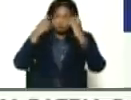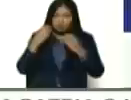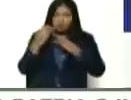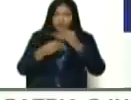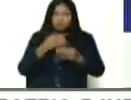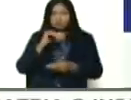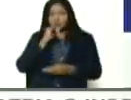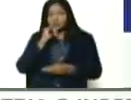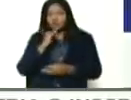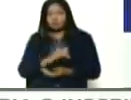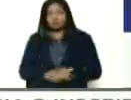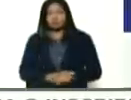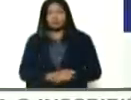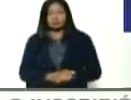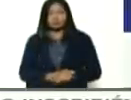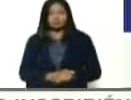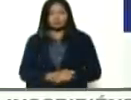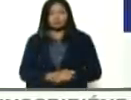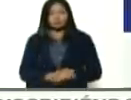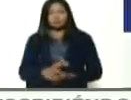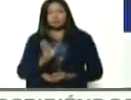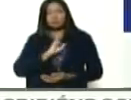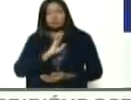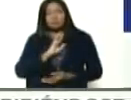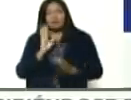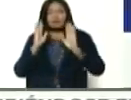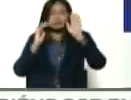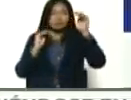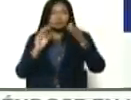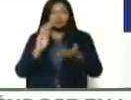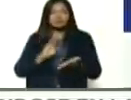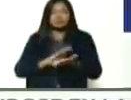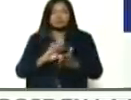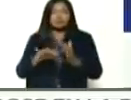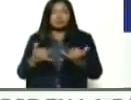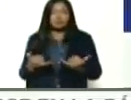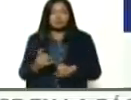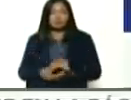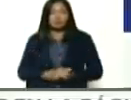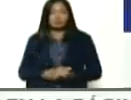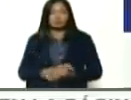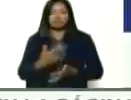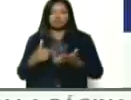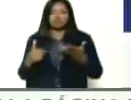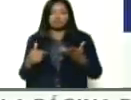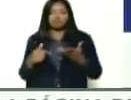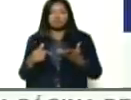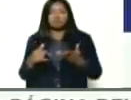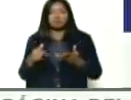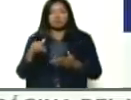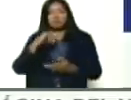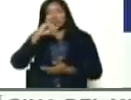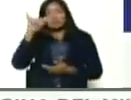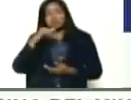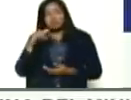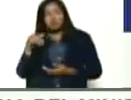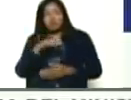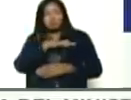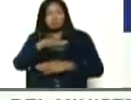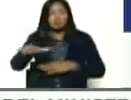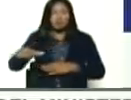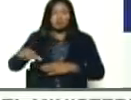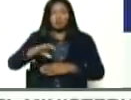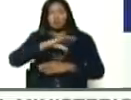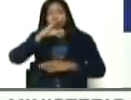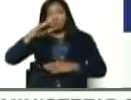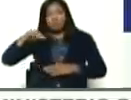hay que estar particularmente atentos de los estados centro-occidentales occidentales llaneros y andinos en los cuales